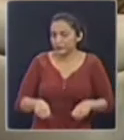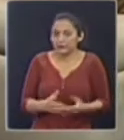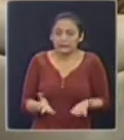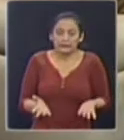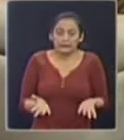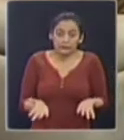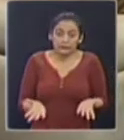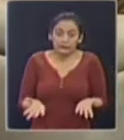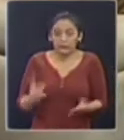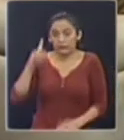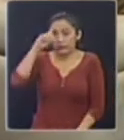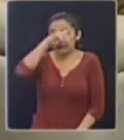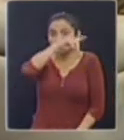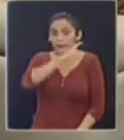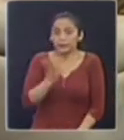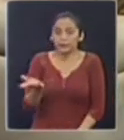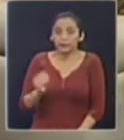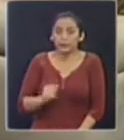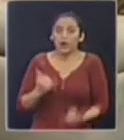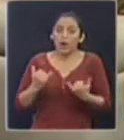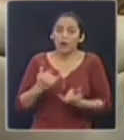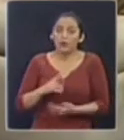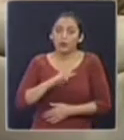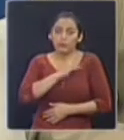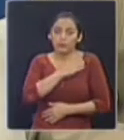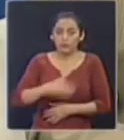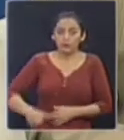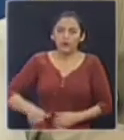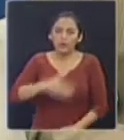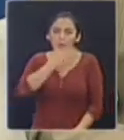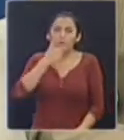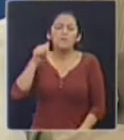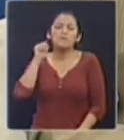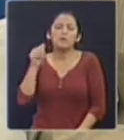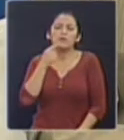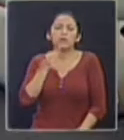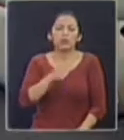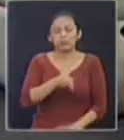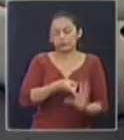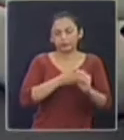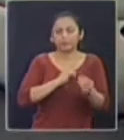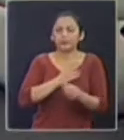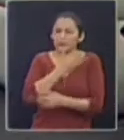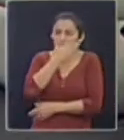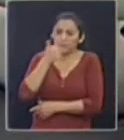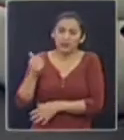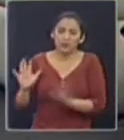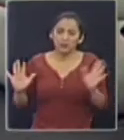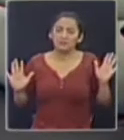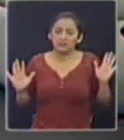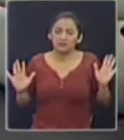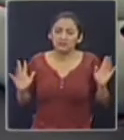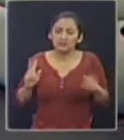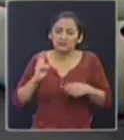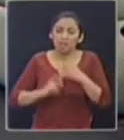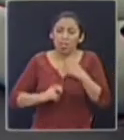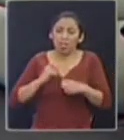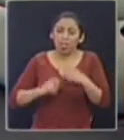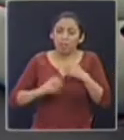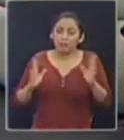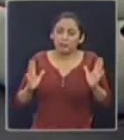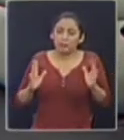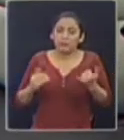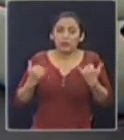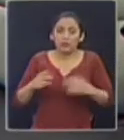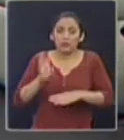que pueda ser para el vicepresidente Glass, es renunciar. Poniendo por encima del bien personal, siempre el bien del país.